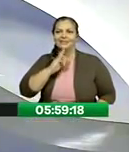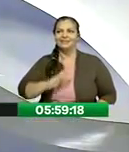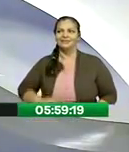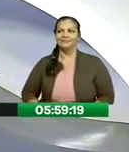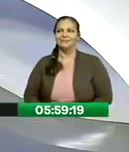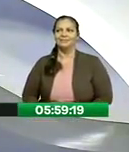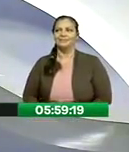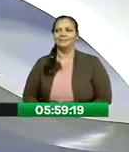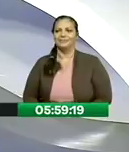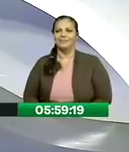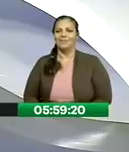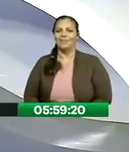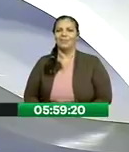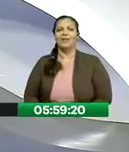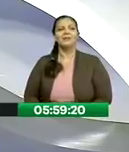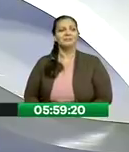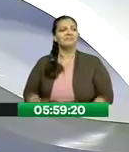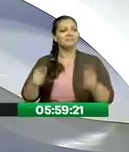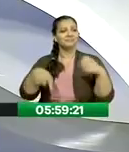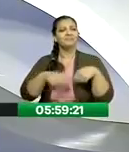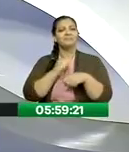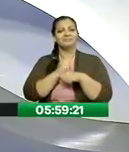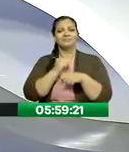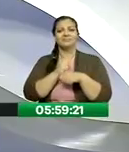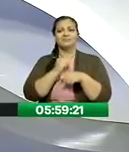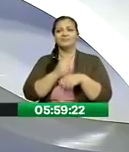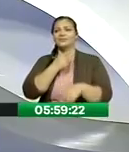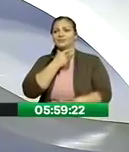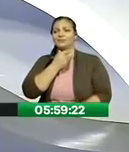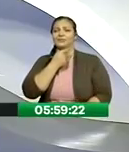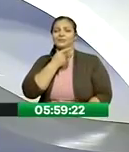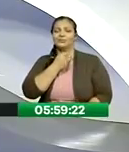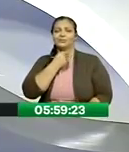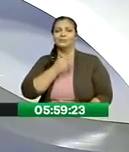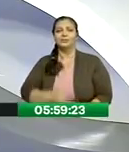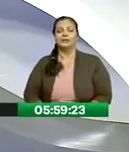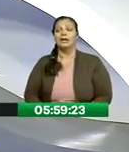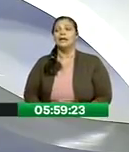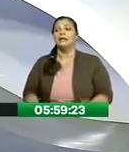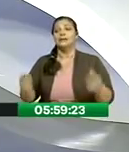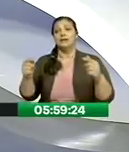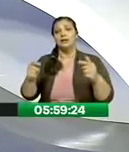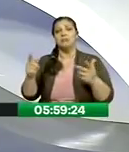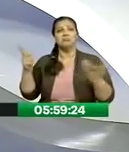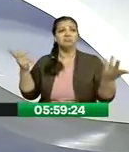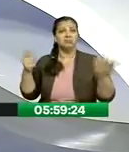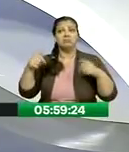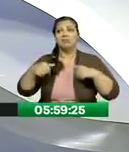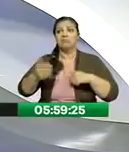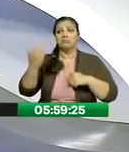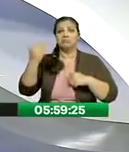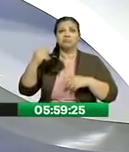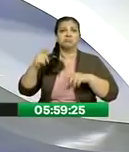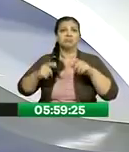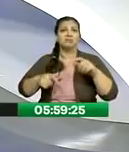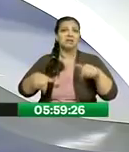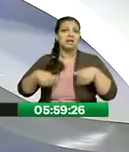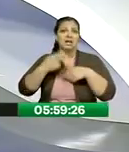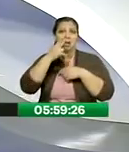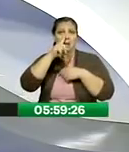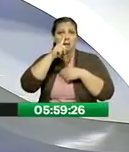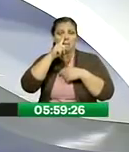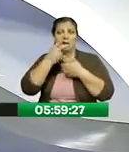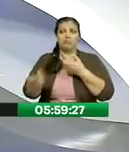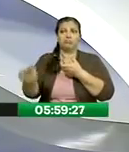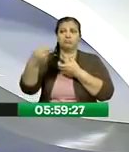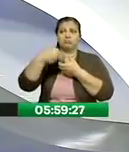un ambiente de trabajo por el cual mucha gente ingresó aquí, lo consideró su casa. Y mucha gente, entre ellos yo